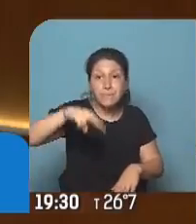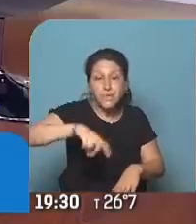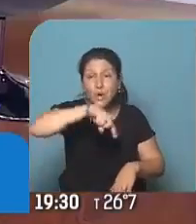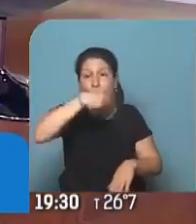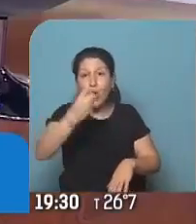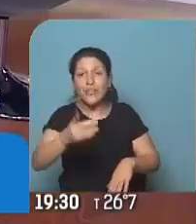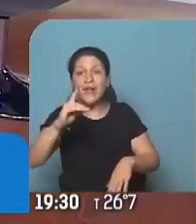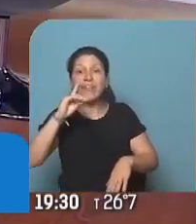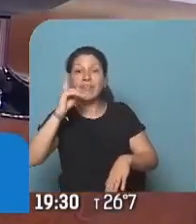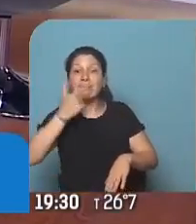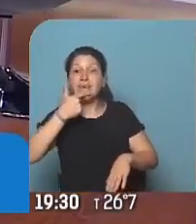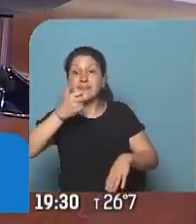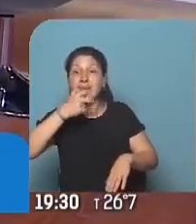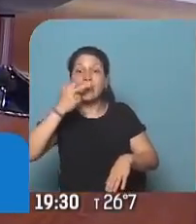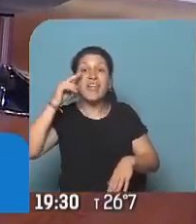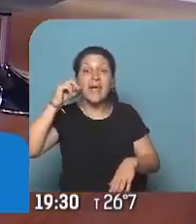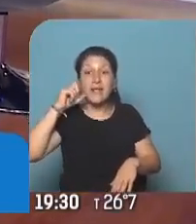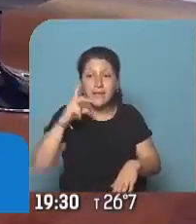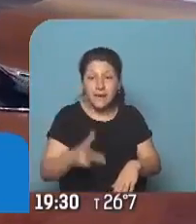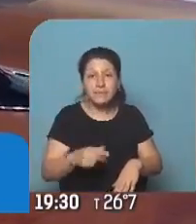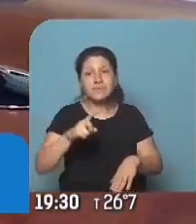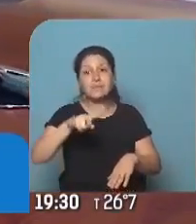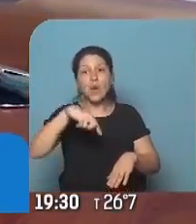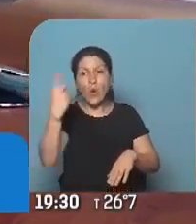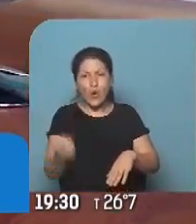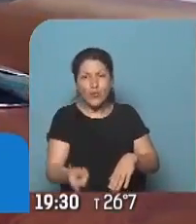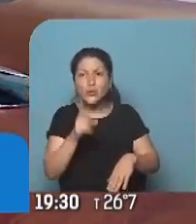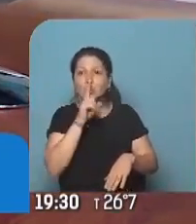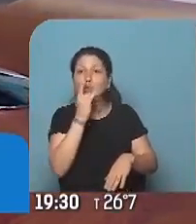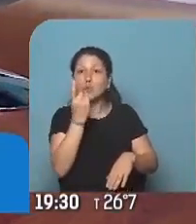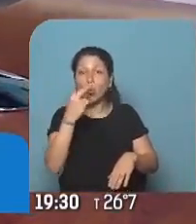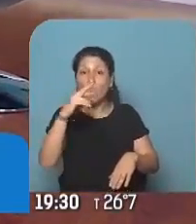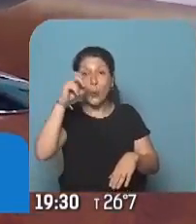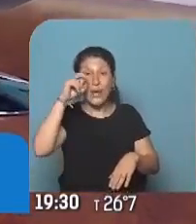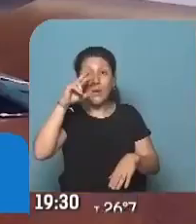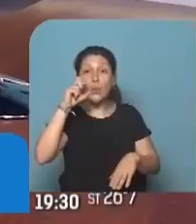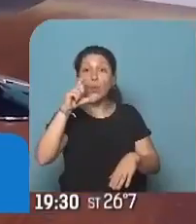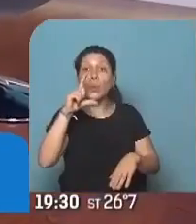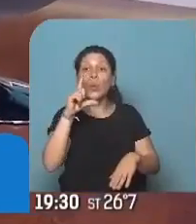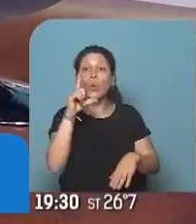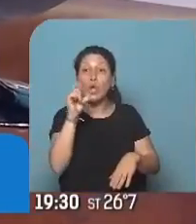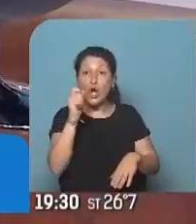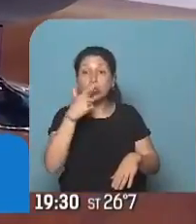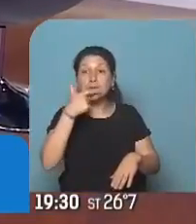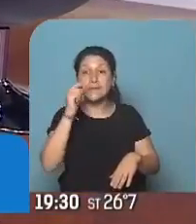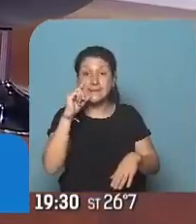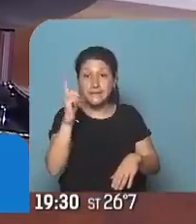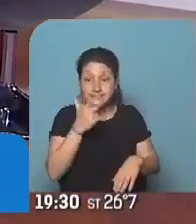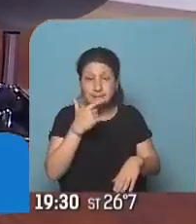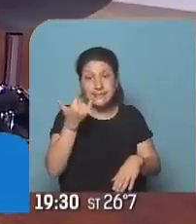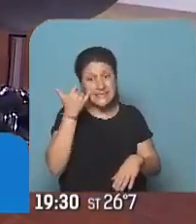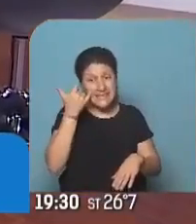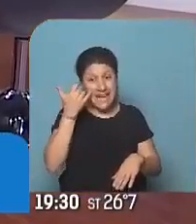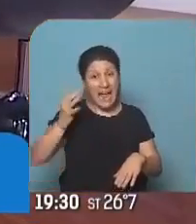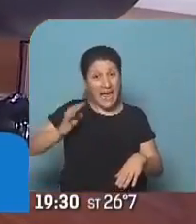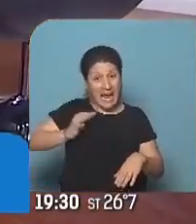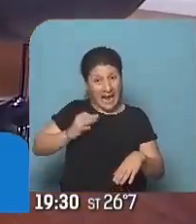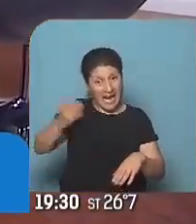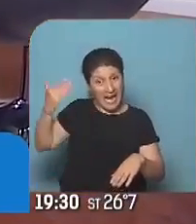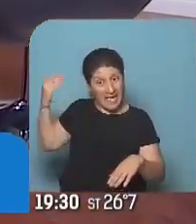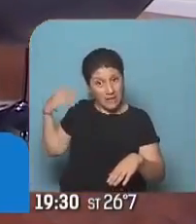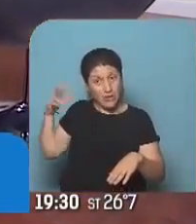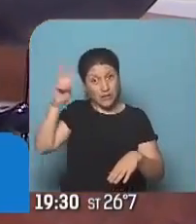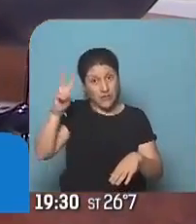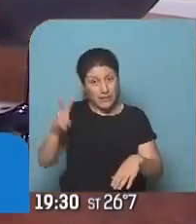y tuberculosis. Estamos hablando de casos que, por ejemplo, hace unos años en Venezuela habían 39.000 casos